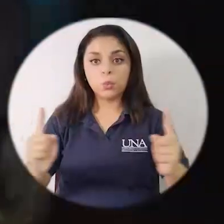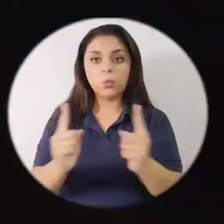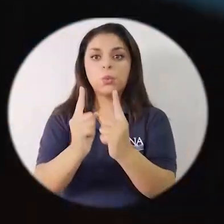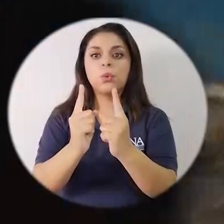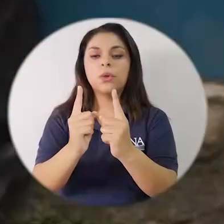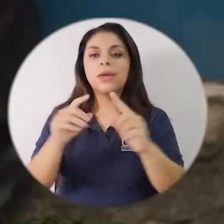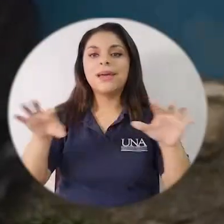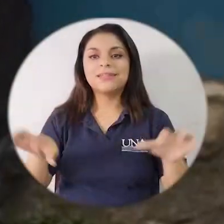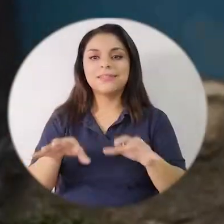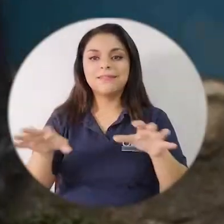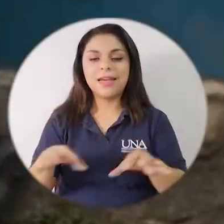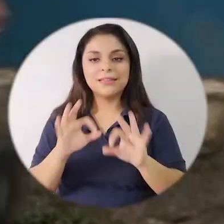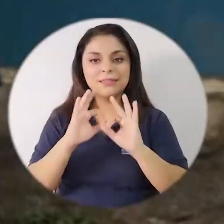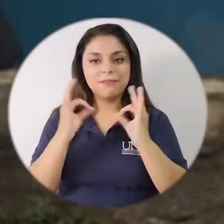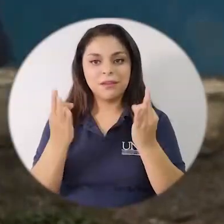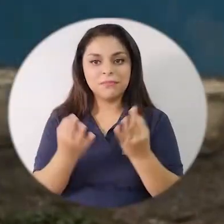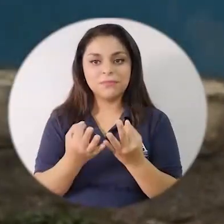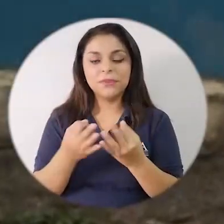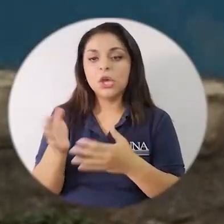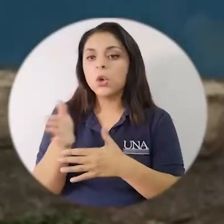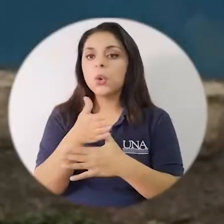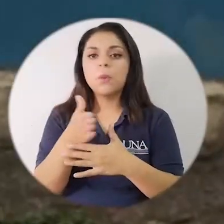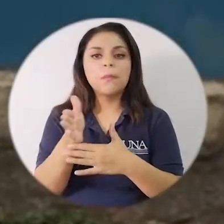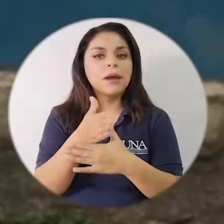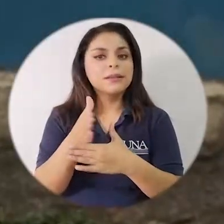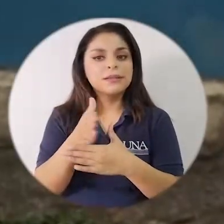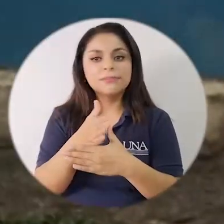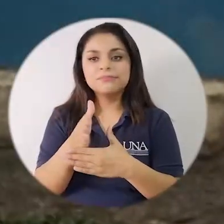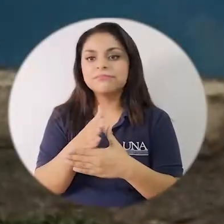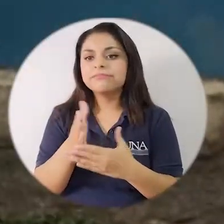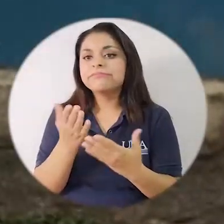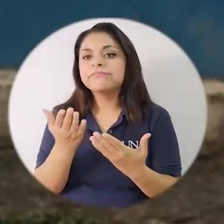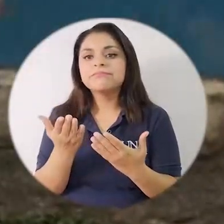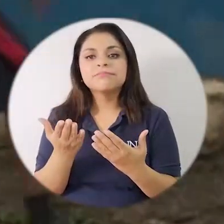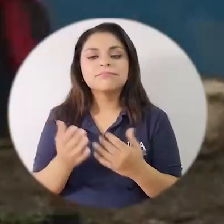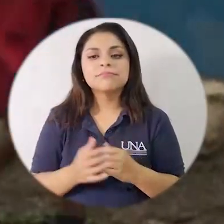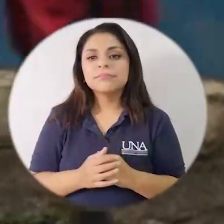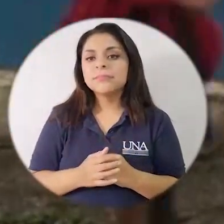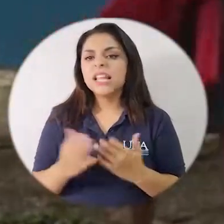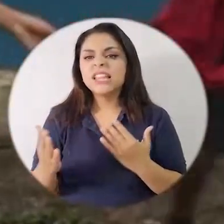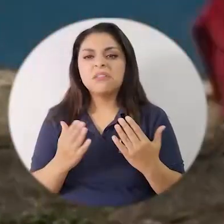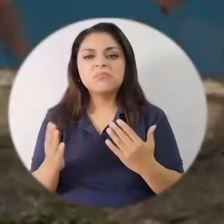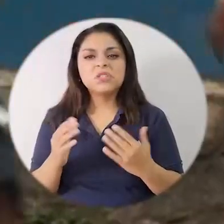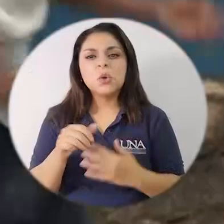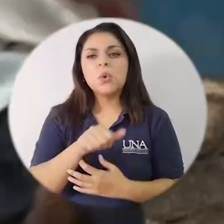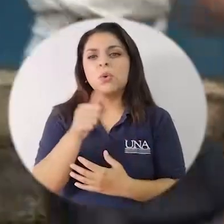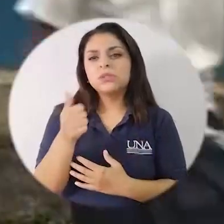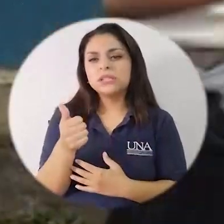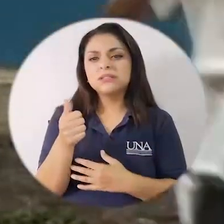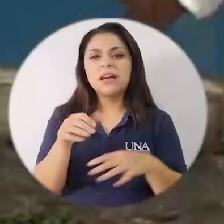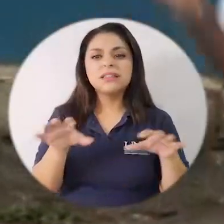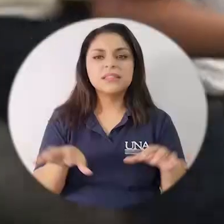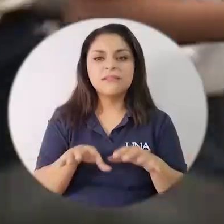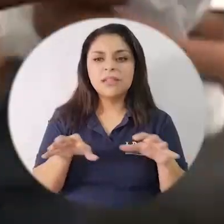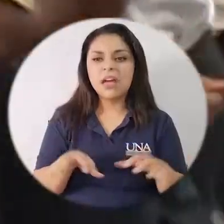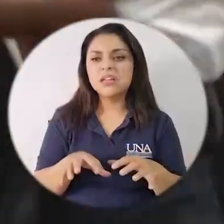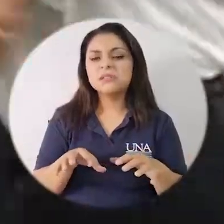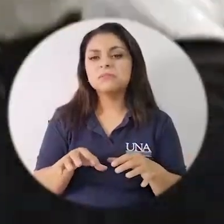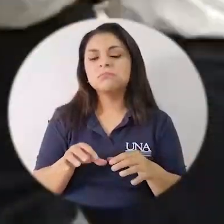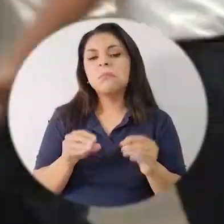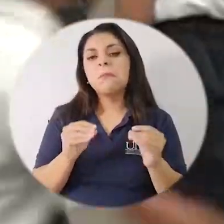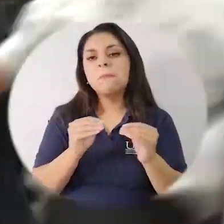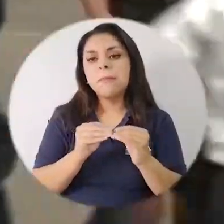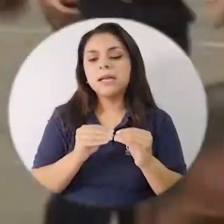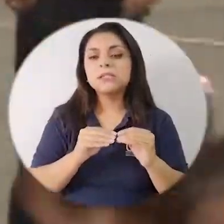y hagamos actividades en familia, donde compartamos, ya sea, tal vez hay actividades un poco menos